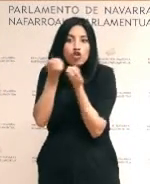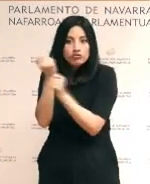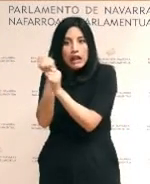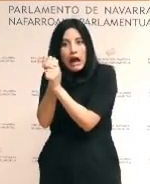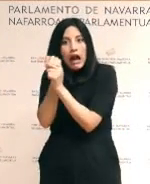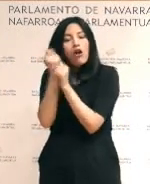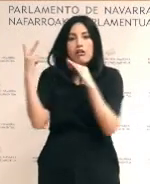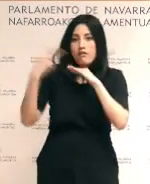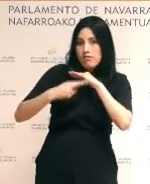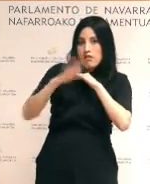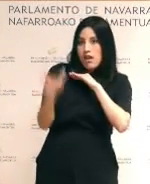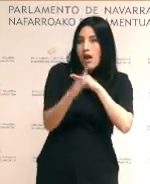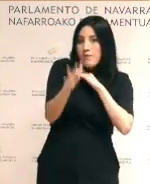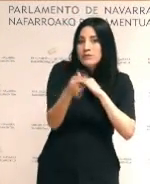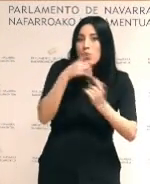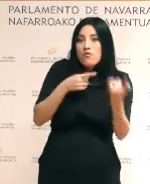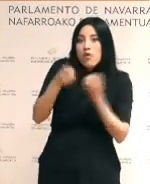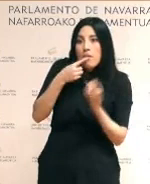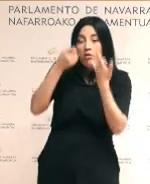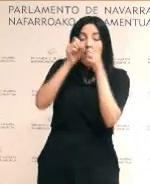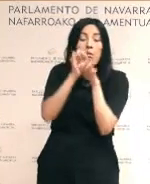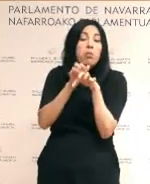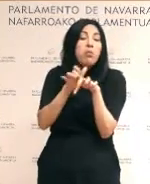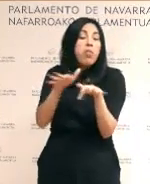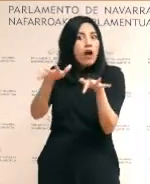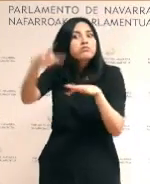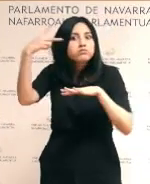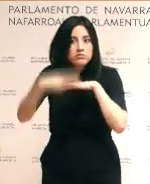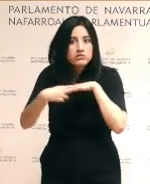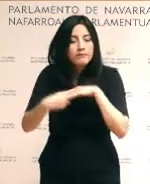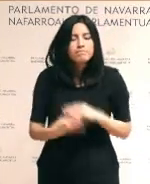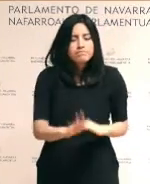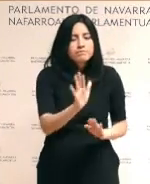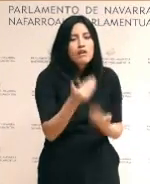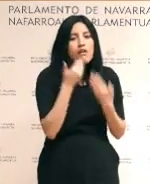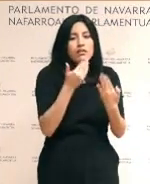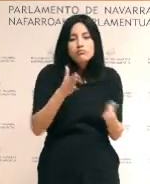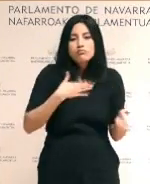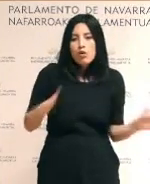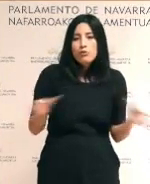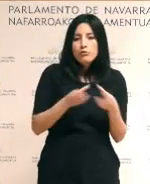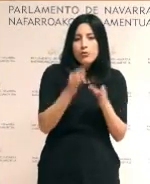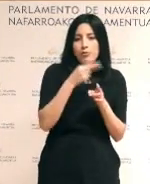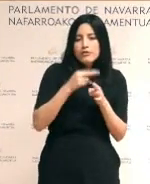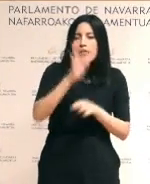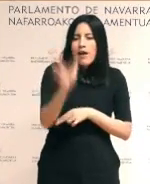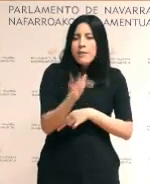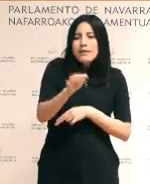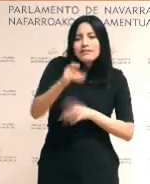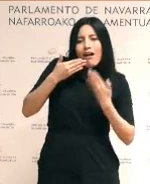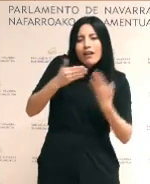pluralismo informativo. Termino ya y lo hago con el reconocimiento y el agradecimiento de mi grupo parlamentario al trabajo de los periodistas y de los